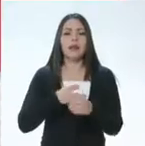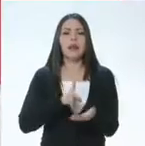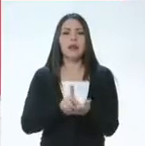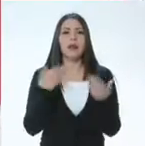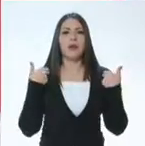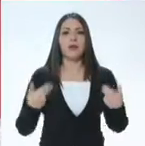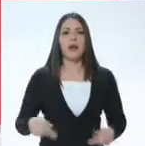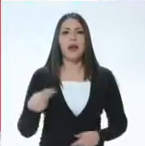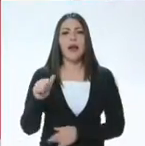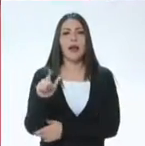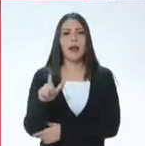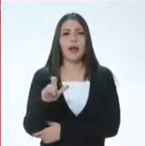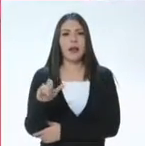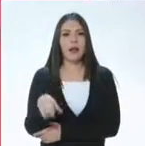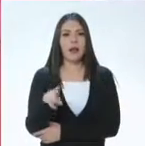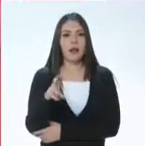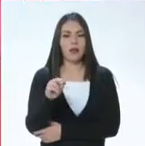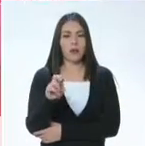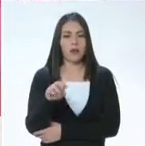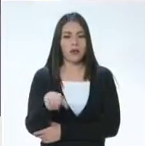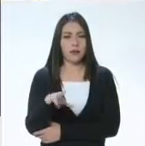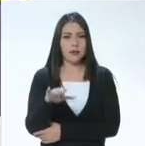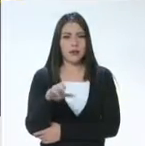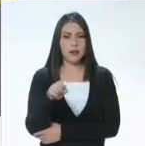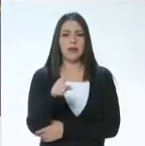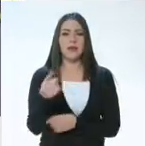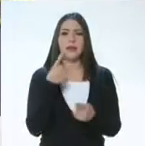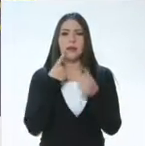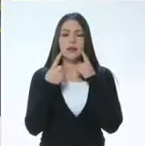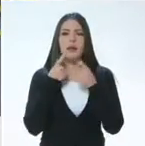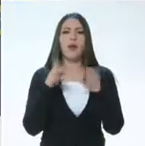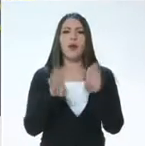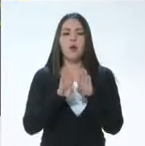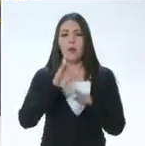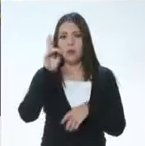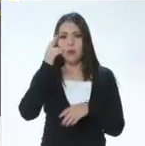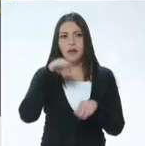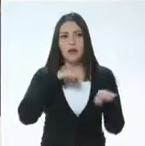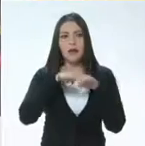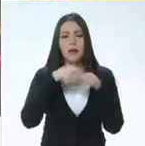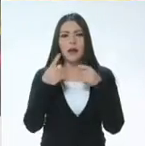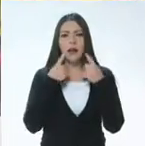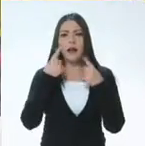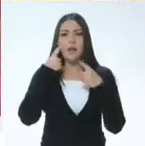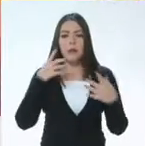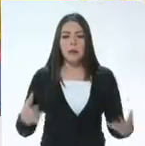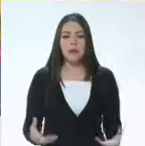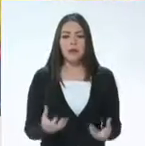las familias a instalar una mesa de trabajo para construir una ruta para el rescate de los cuerpos que